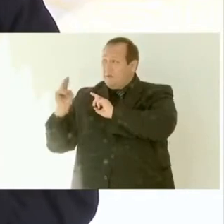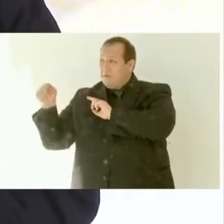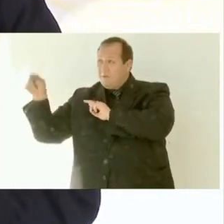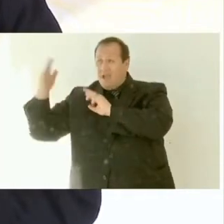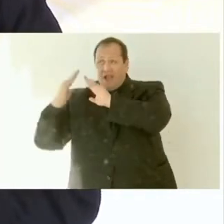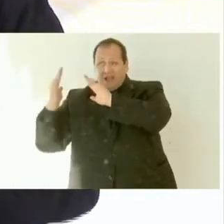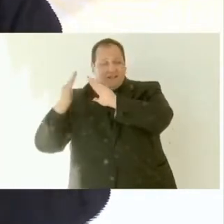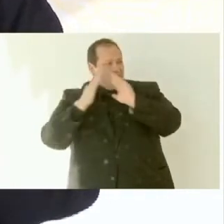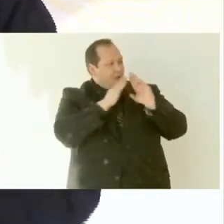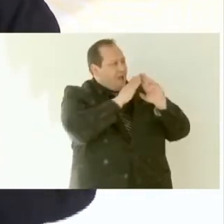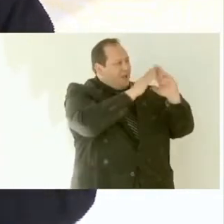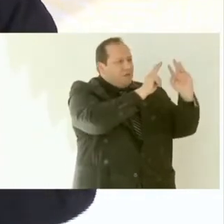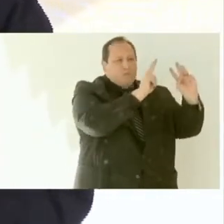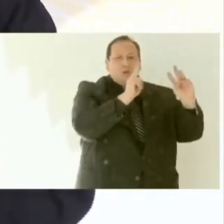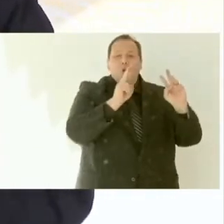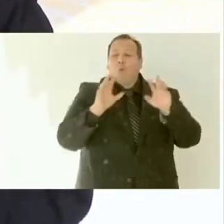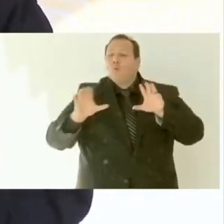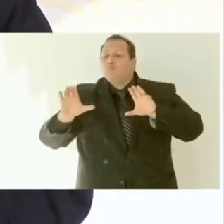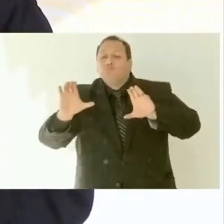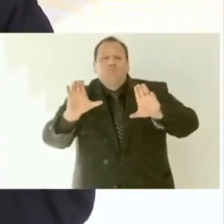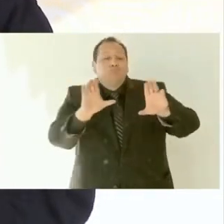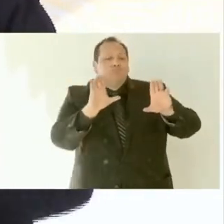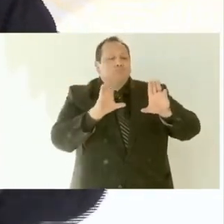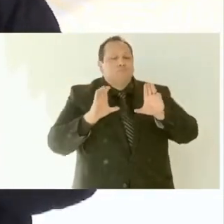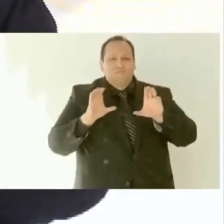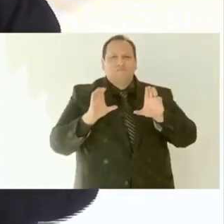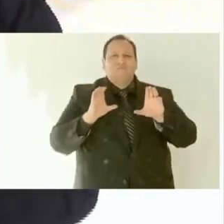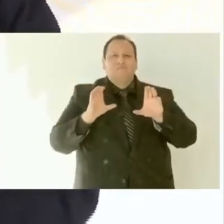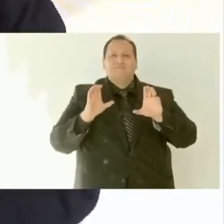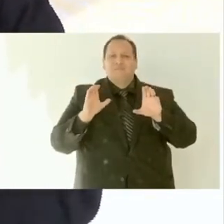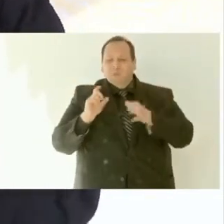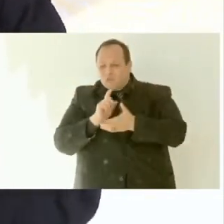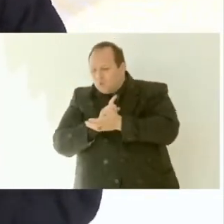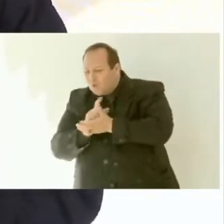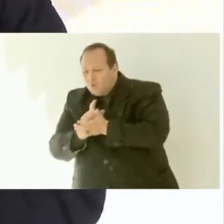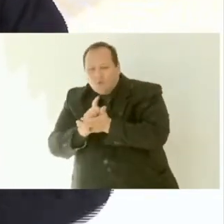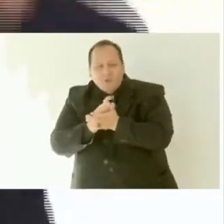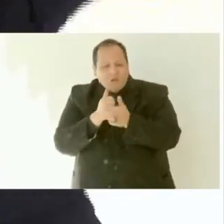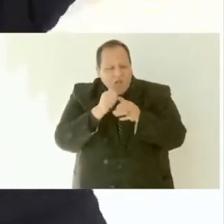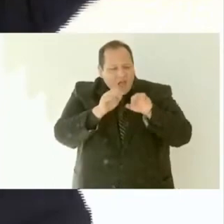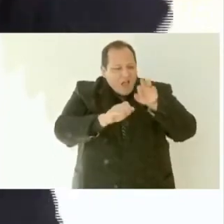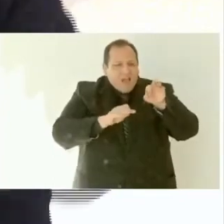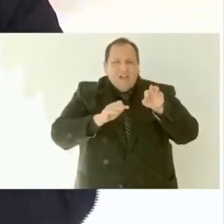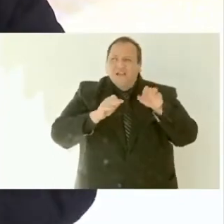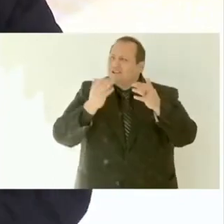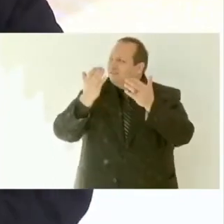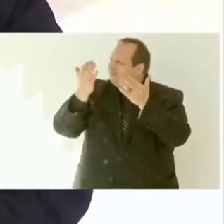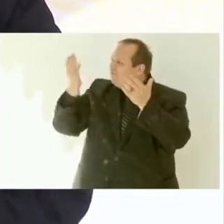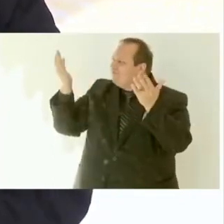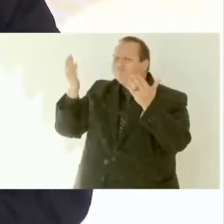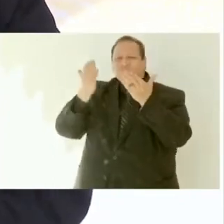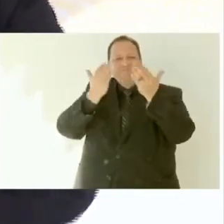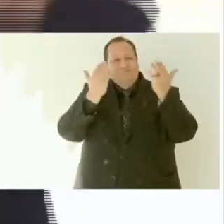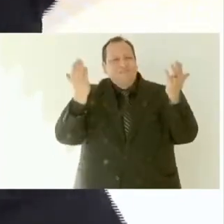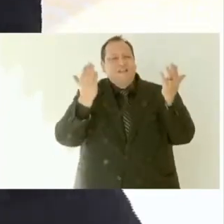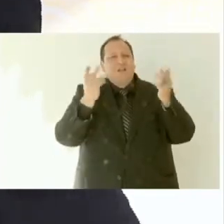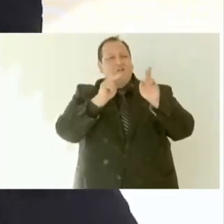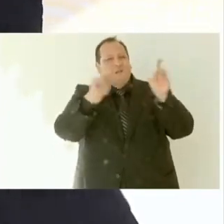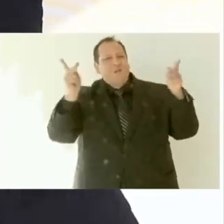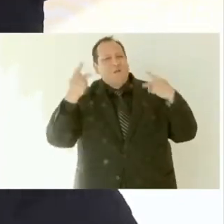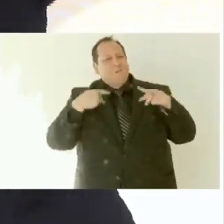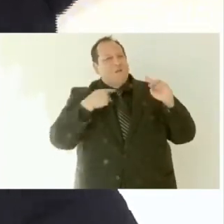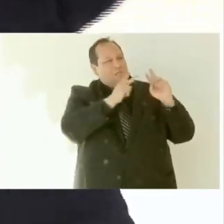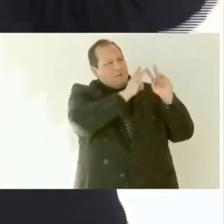vecinos están cuidando estas obras, le están dando mantenimiento. Un aplauso, mi felicitación